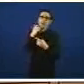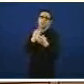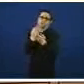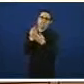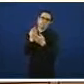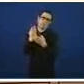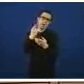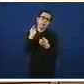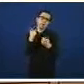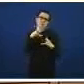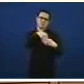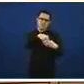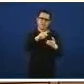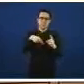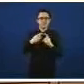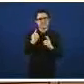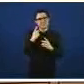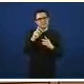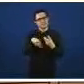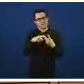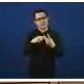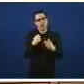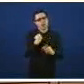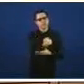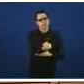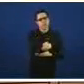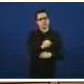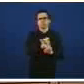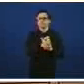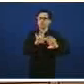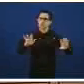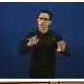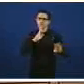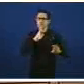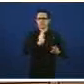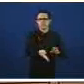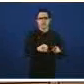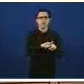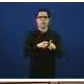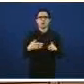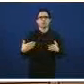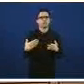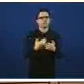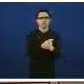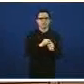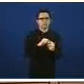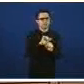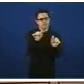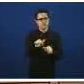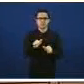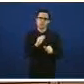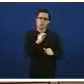Apoyar De forma clara De forma rotunda Con todos os medios De administración autonómica Os